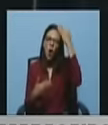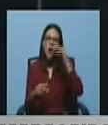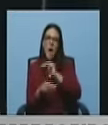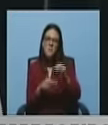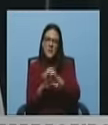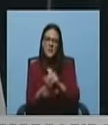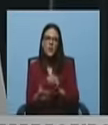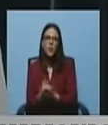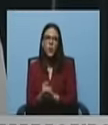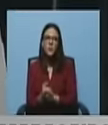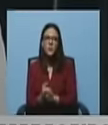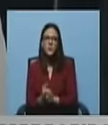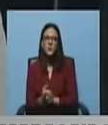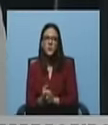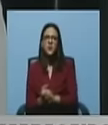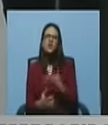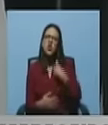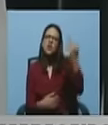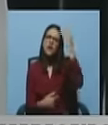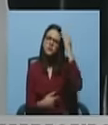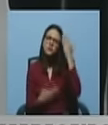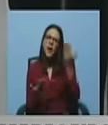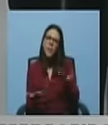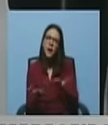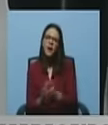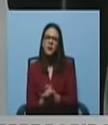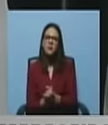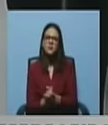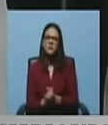Bueno, quería saber si